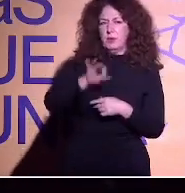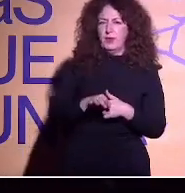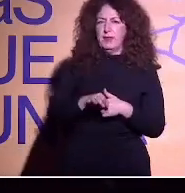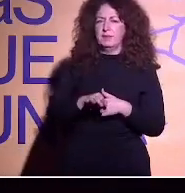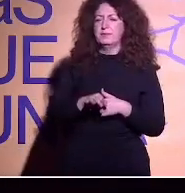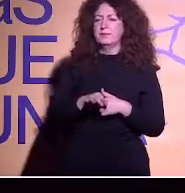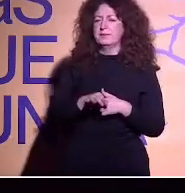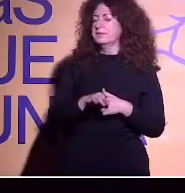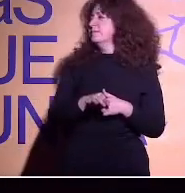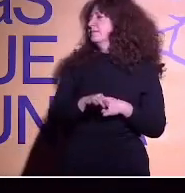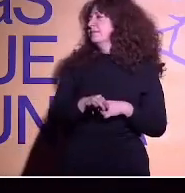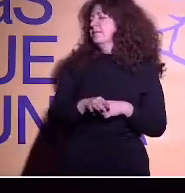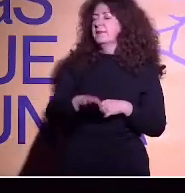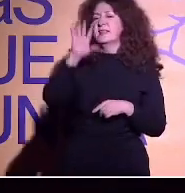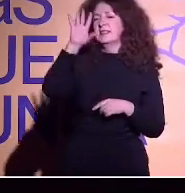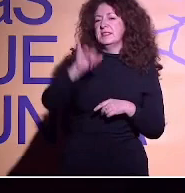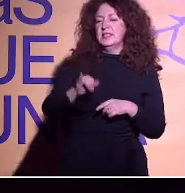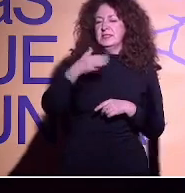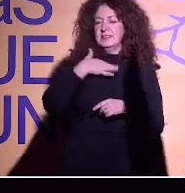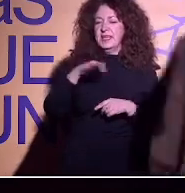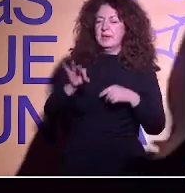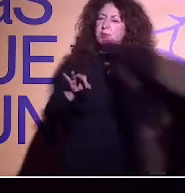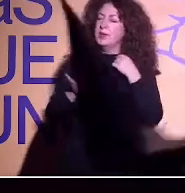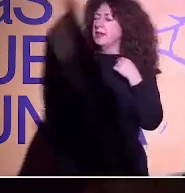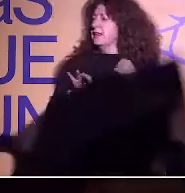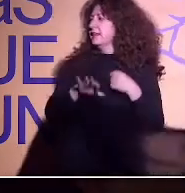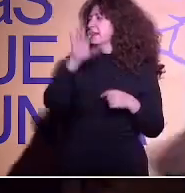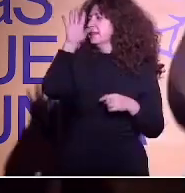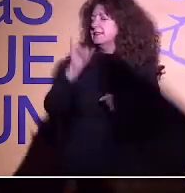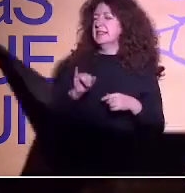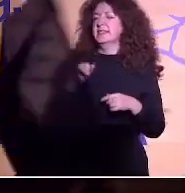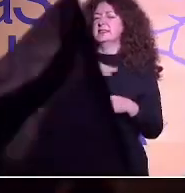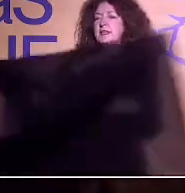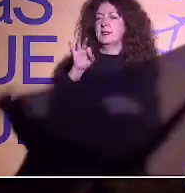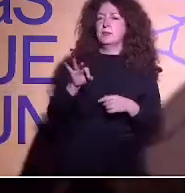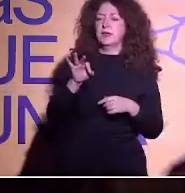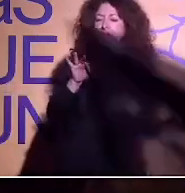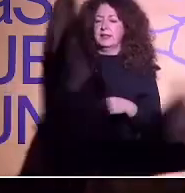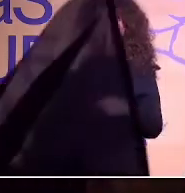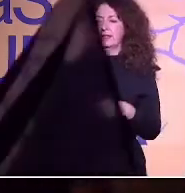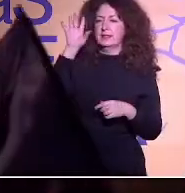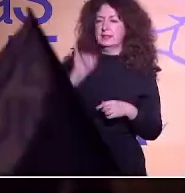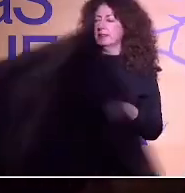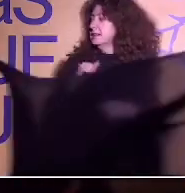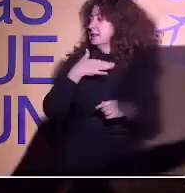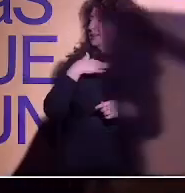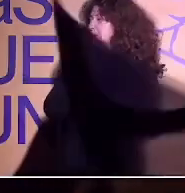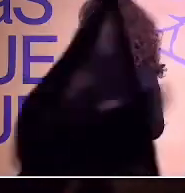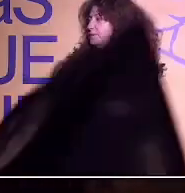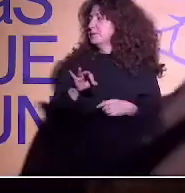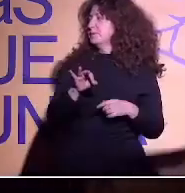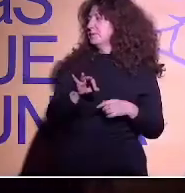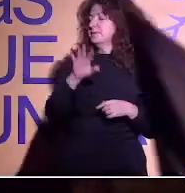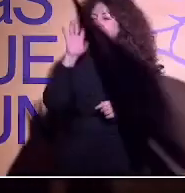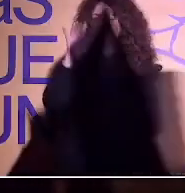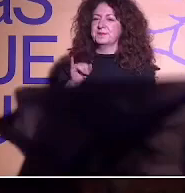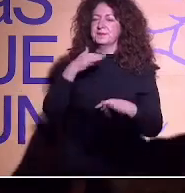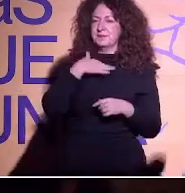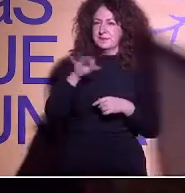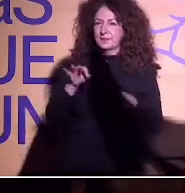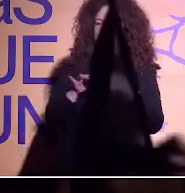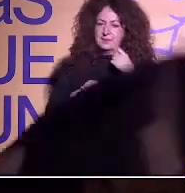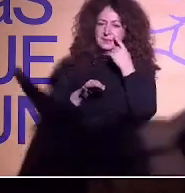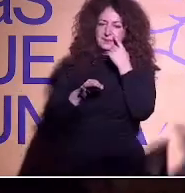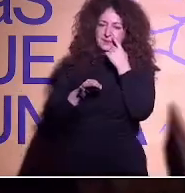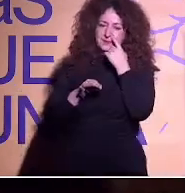puede sí se puede sí se puede S se puede S se puede